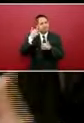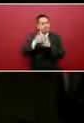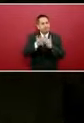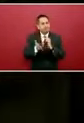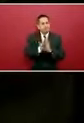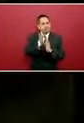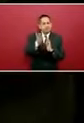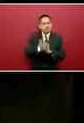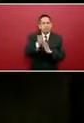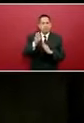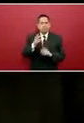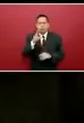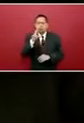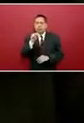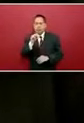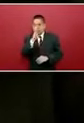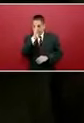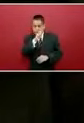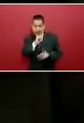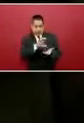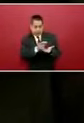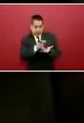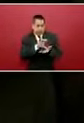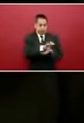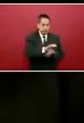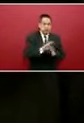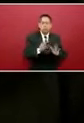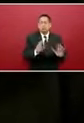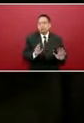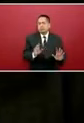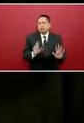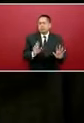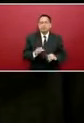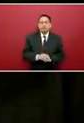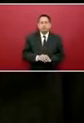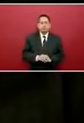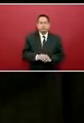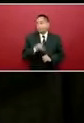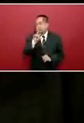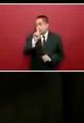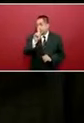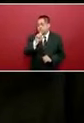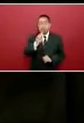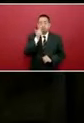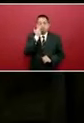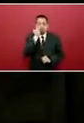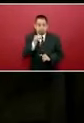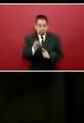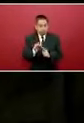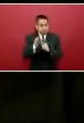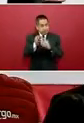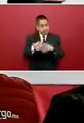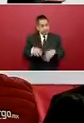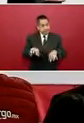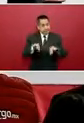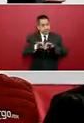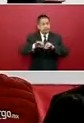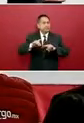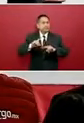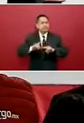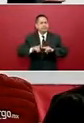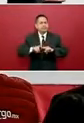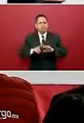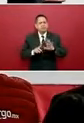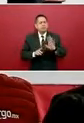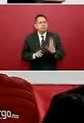que no es la entrega de manera directa a los beneficiarios. Quiero también destacar que no